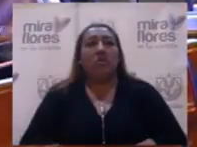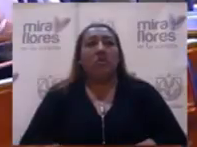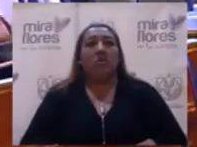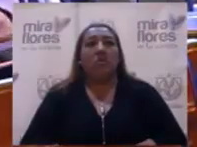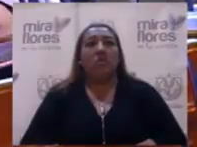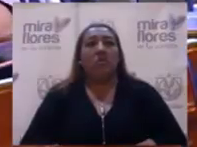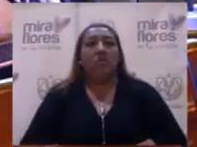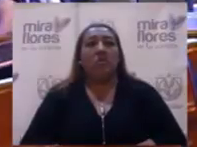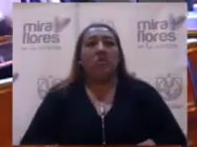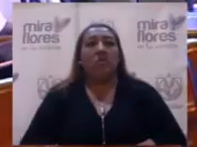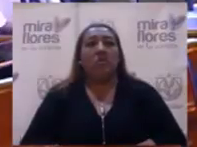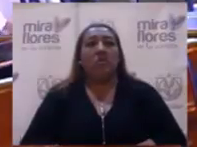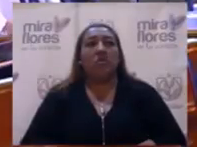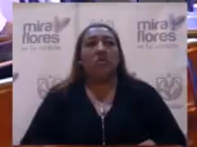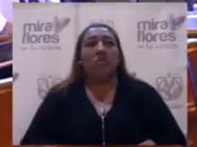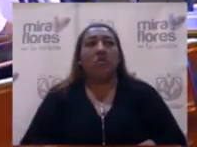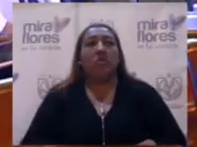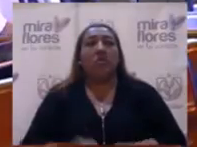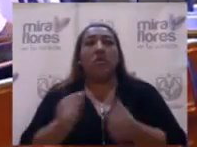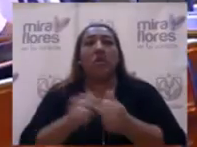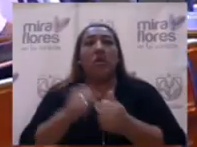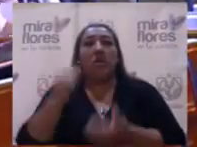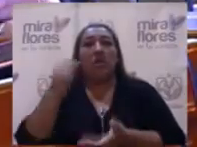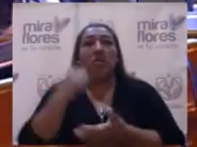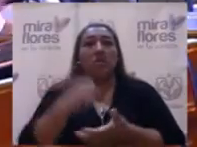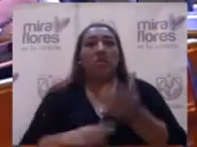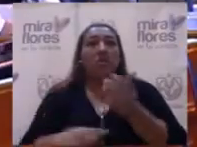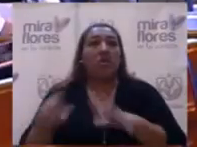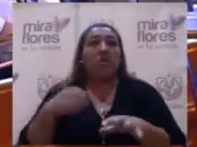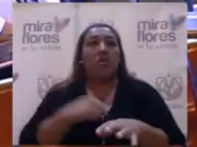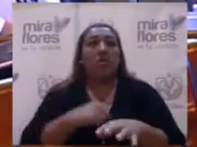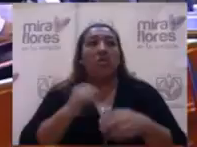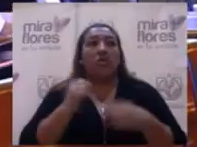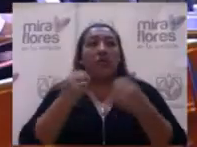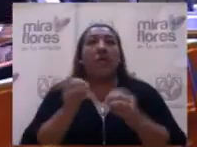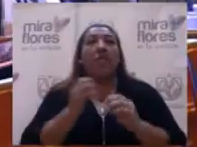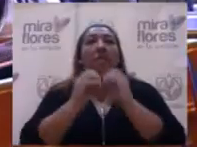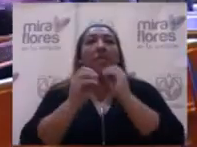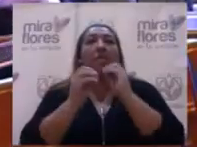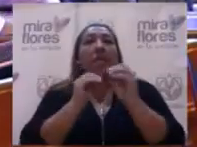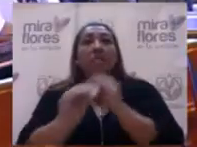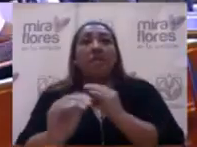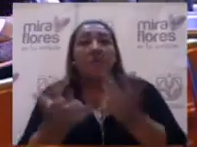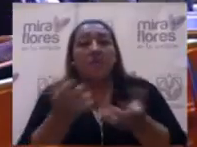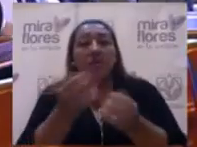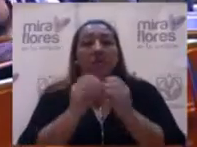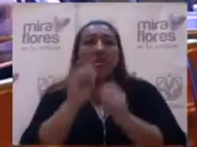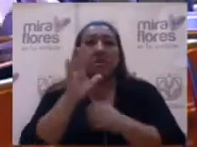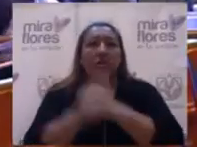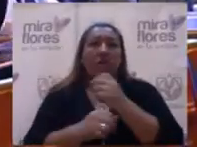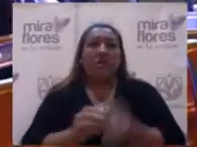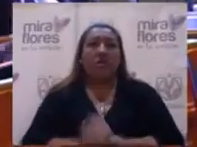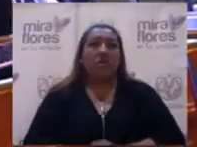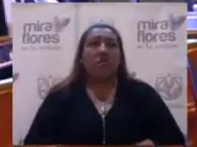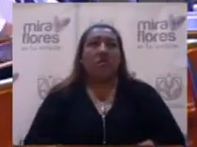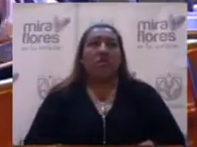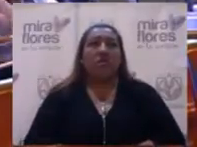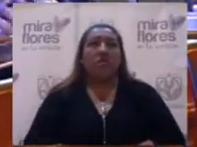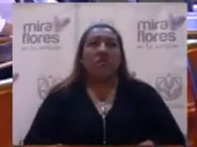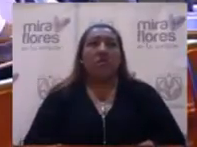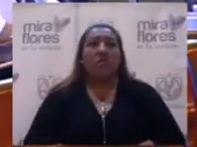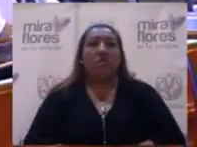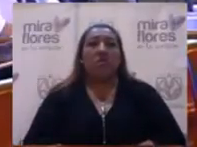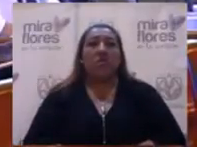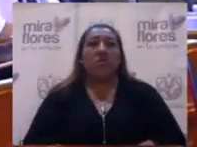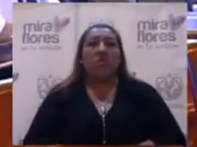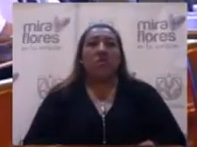la donación, esto, el convenio, como lo vemos, regidor Albertis, que nosotros tenemos que darle mantenimiento durante los 5 años que tiene garantía, y